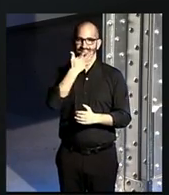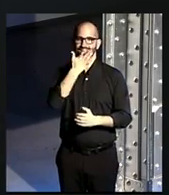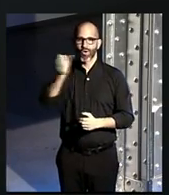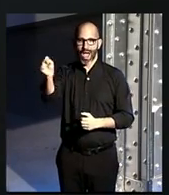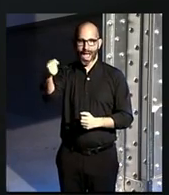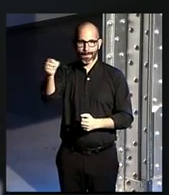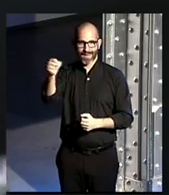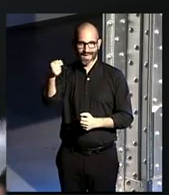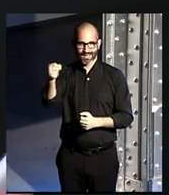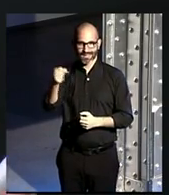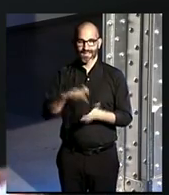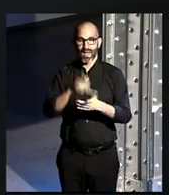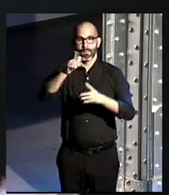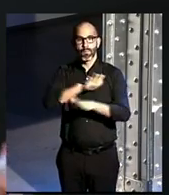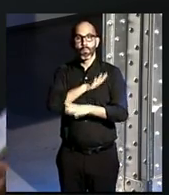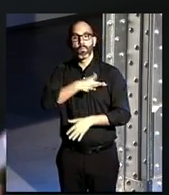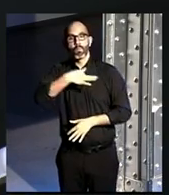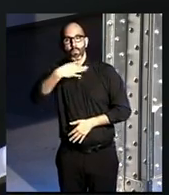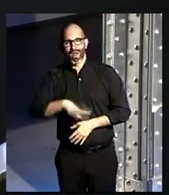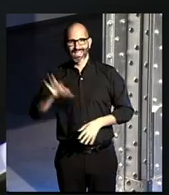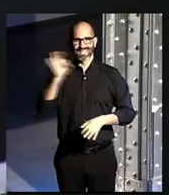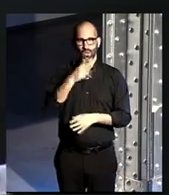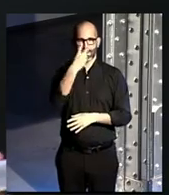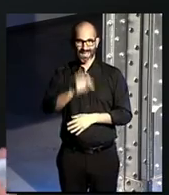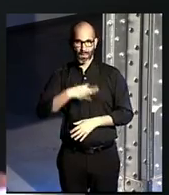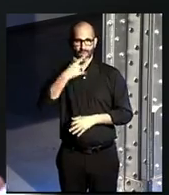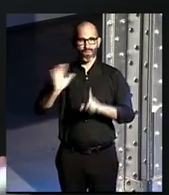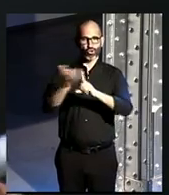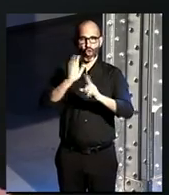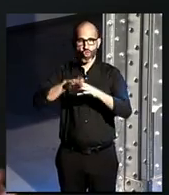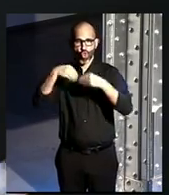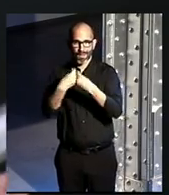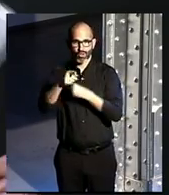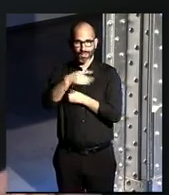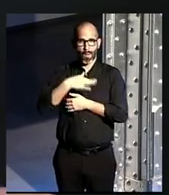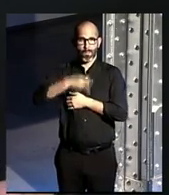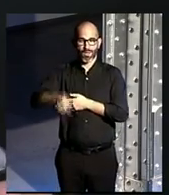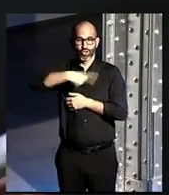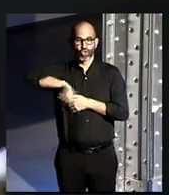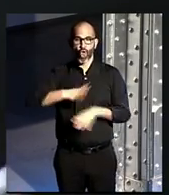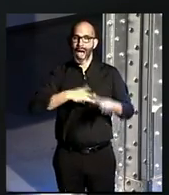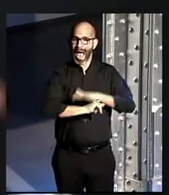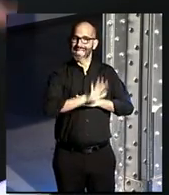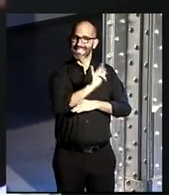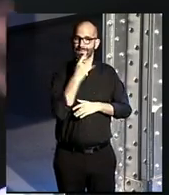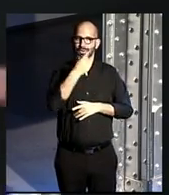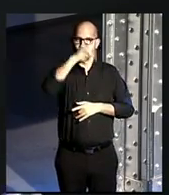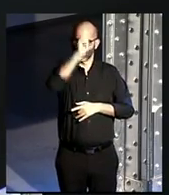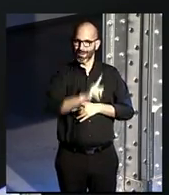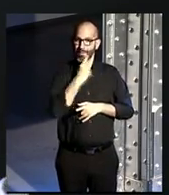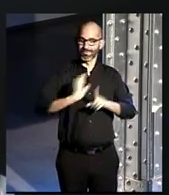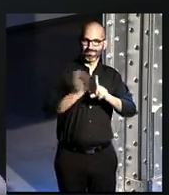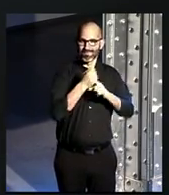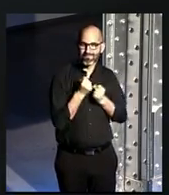XX. Probablemente han encontrado este documento, no podían decir, lo teníamos pero no lo sabíamos, y por eso la historia de la